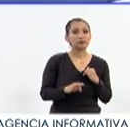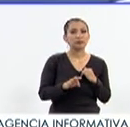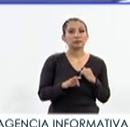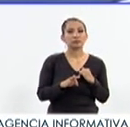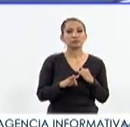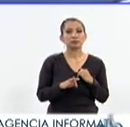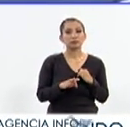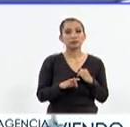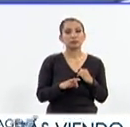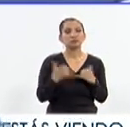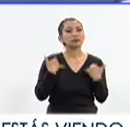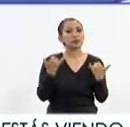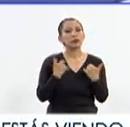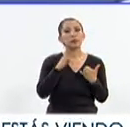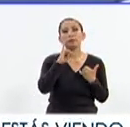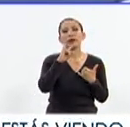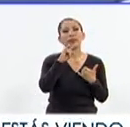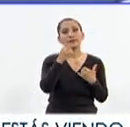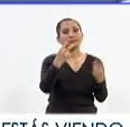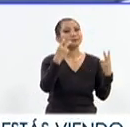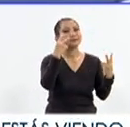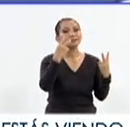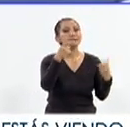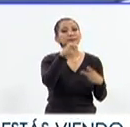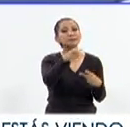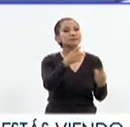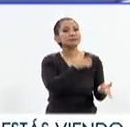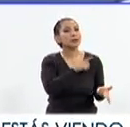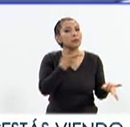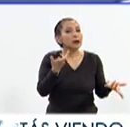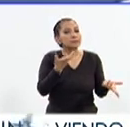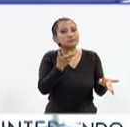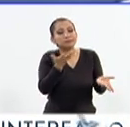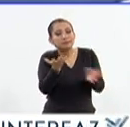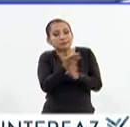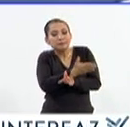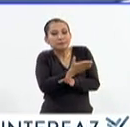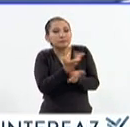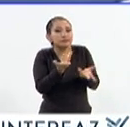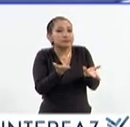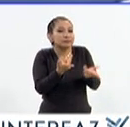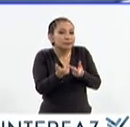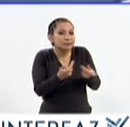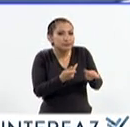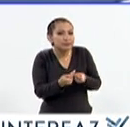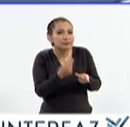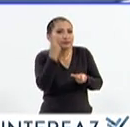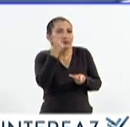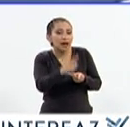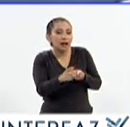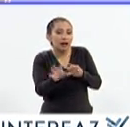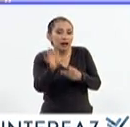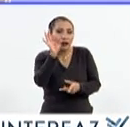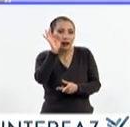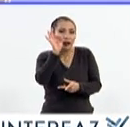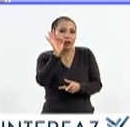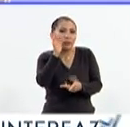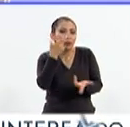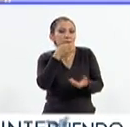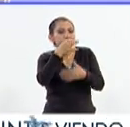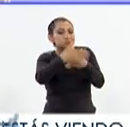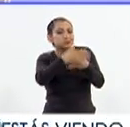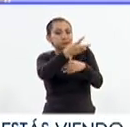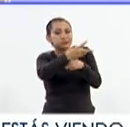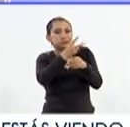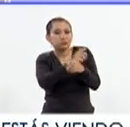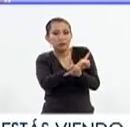finalmente, los jóvenes politécnicos que nos están viendo, ¿qué tienen que hacer previamente a encontrar, por ejemplo, la